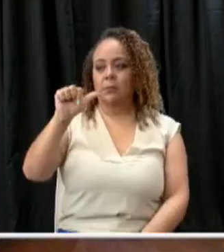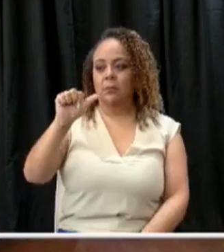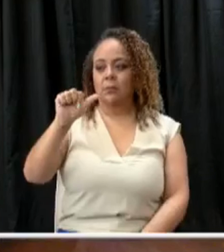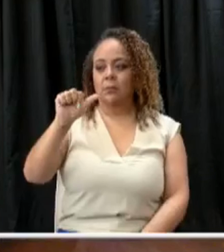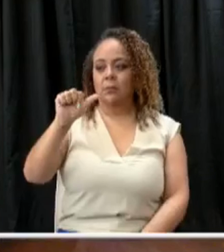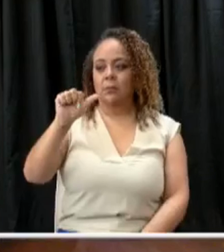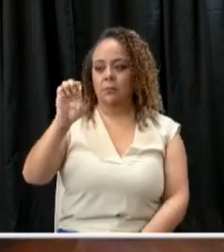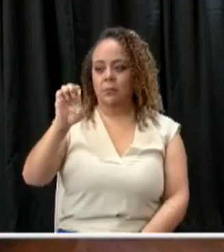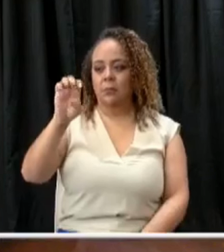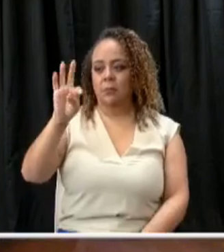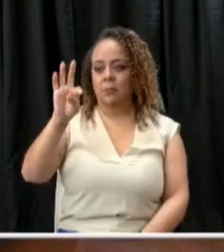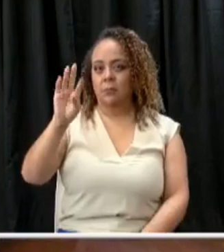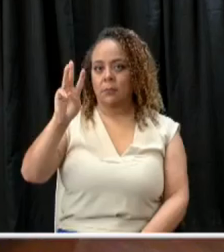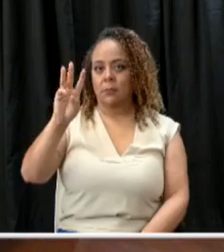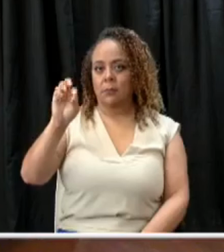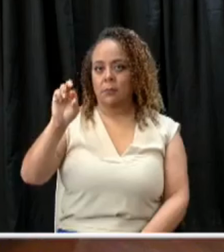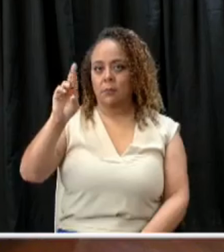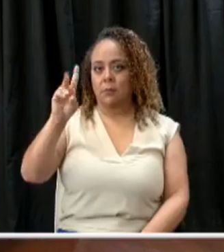laislanetwork.org.